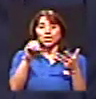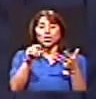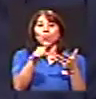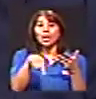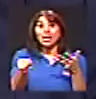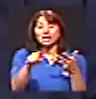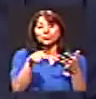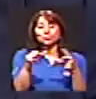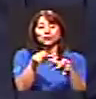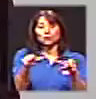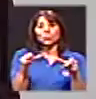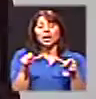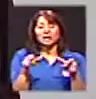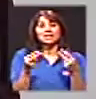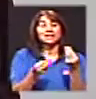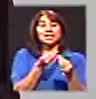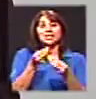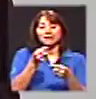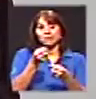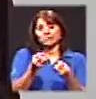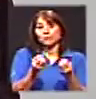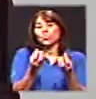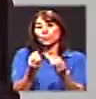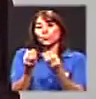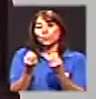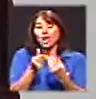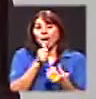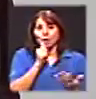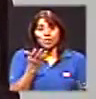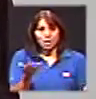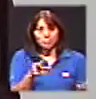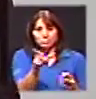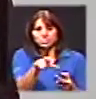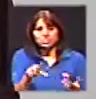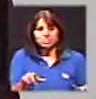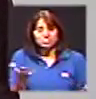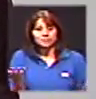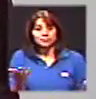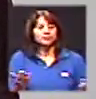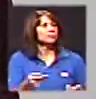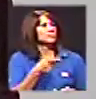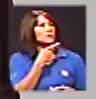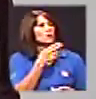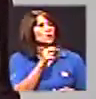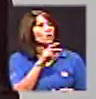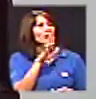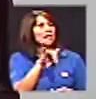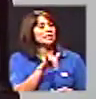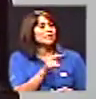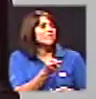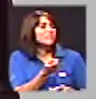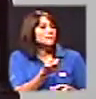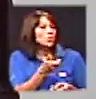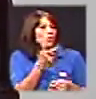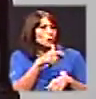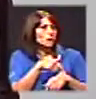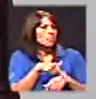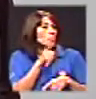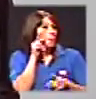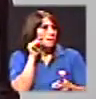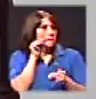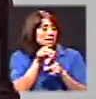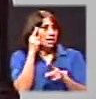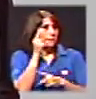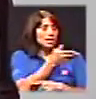agua. Don Henry, le queda como un minuto. ¿Qué mensaje le daría usted a los costarricenses y